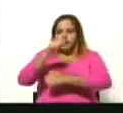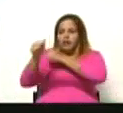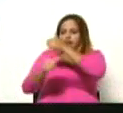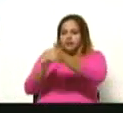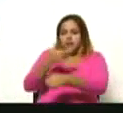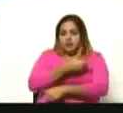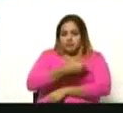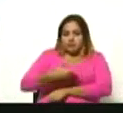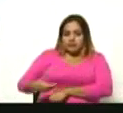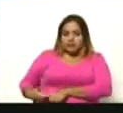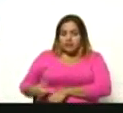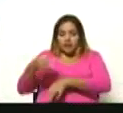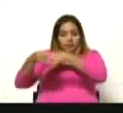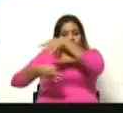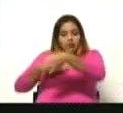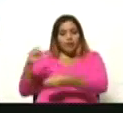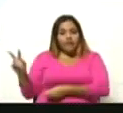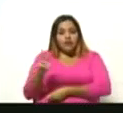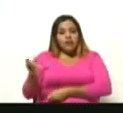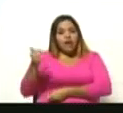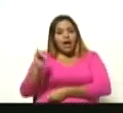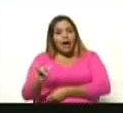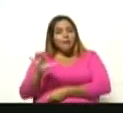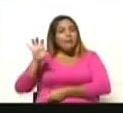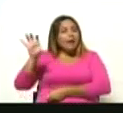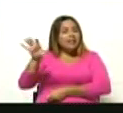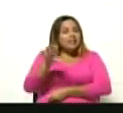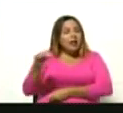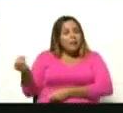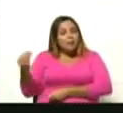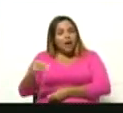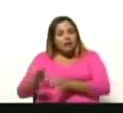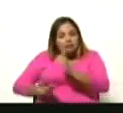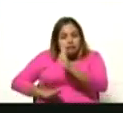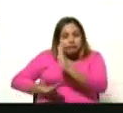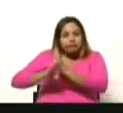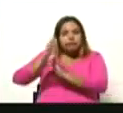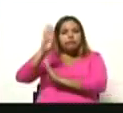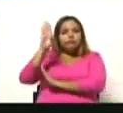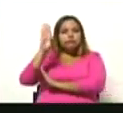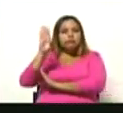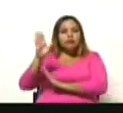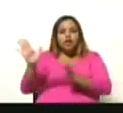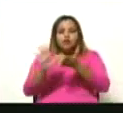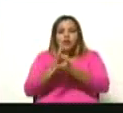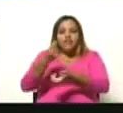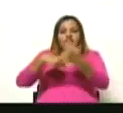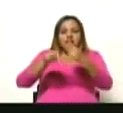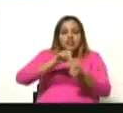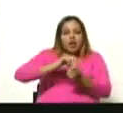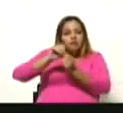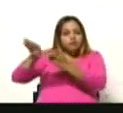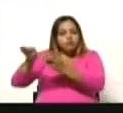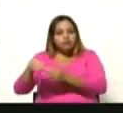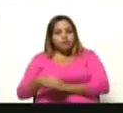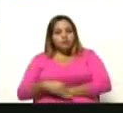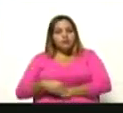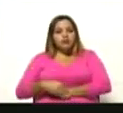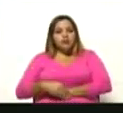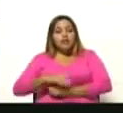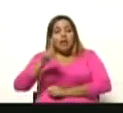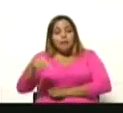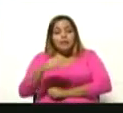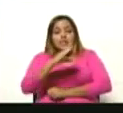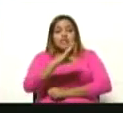vicepresidenta ejecutiva destacó que Venezuela está entre los países con mayor crecimiento de sus exportaciones. La CEPAL actualizó sus cifras